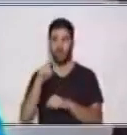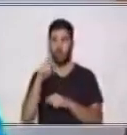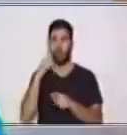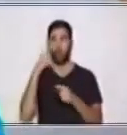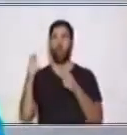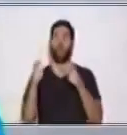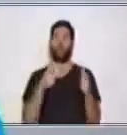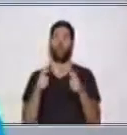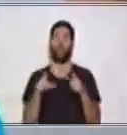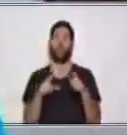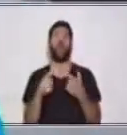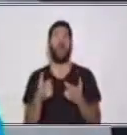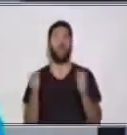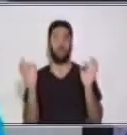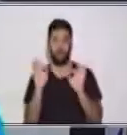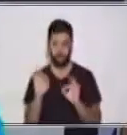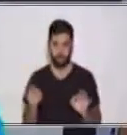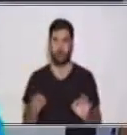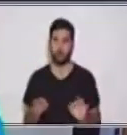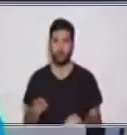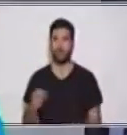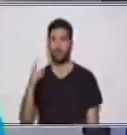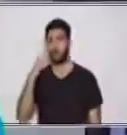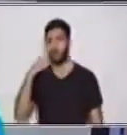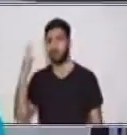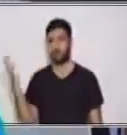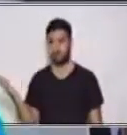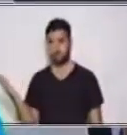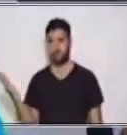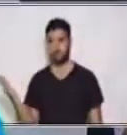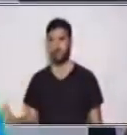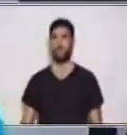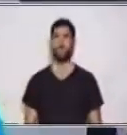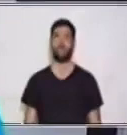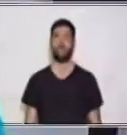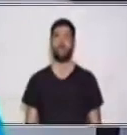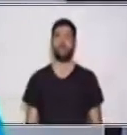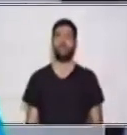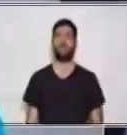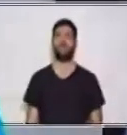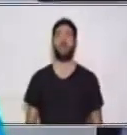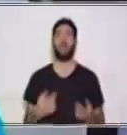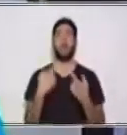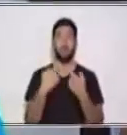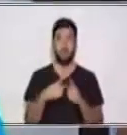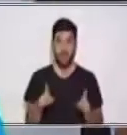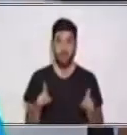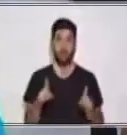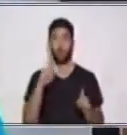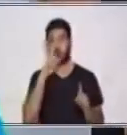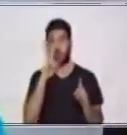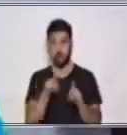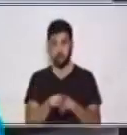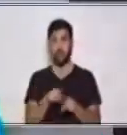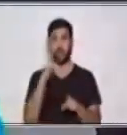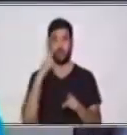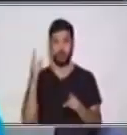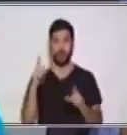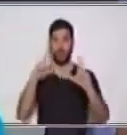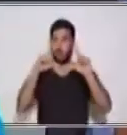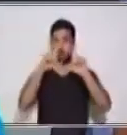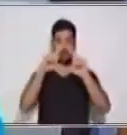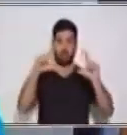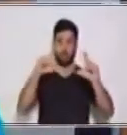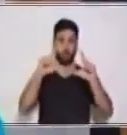Muy bien, ese es el transportador común de 180 grados, pero también puedes tener el de